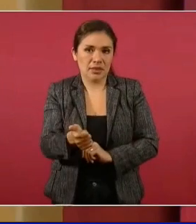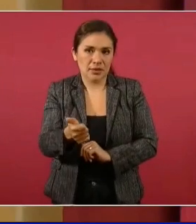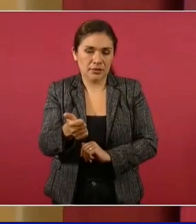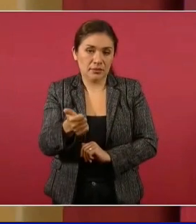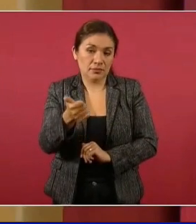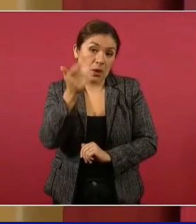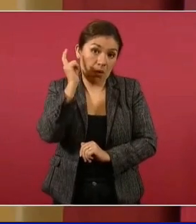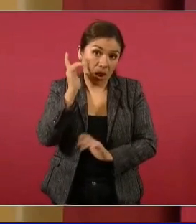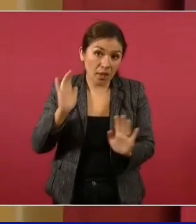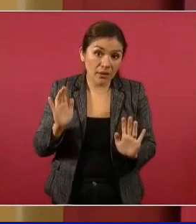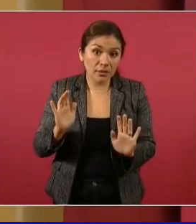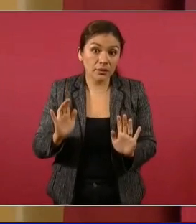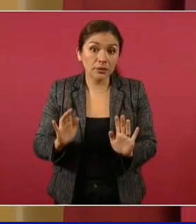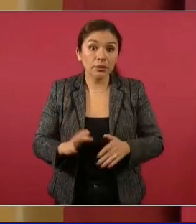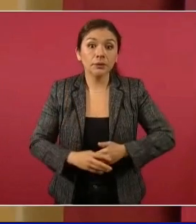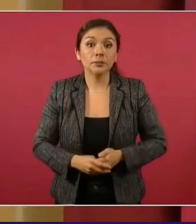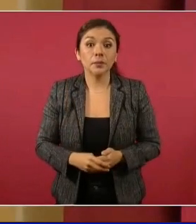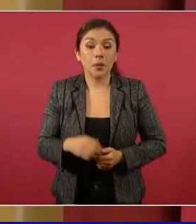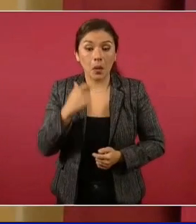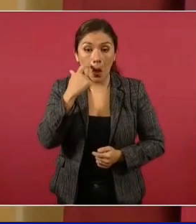¿Estar en ese nivel?